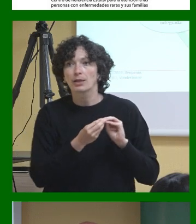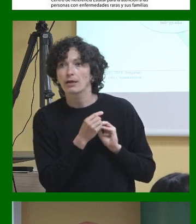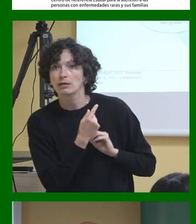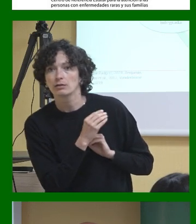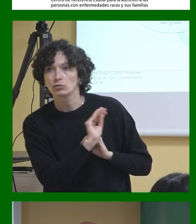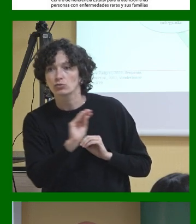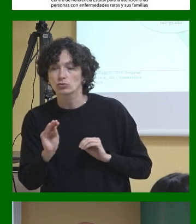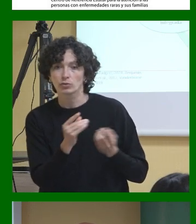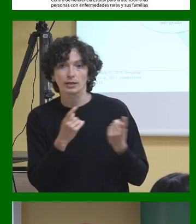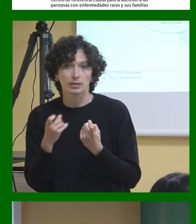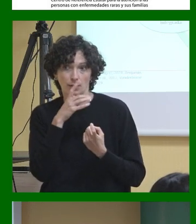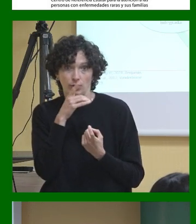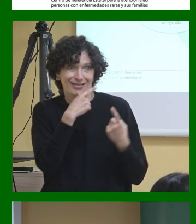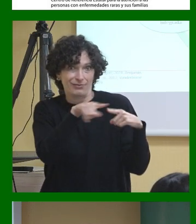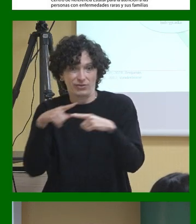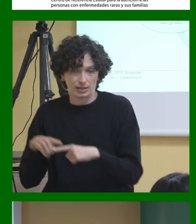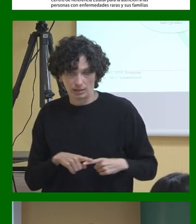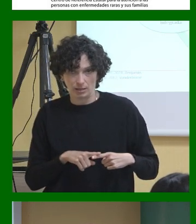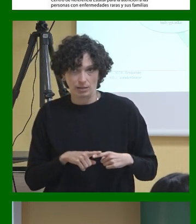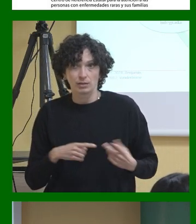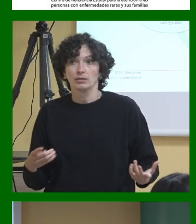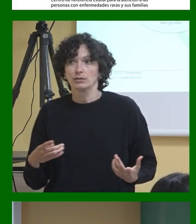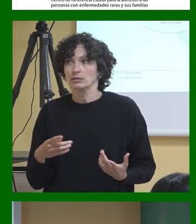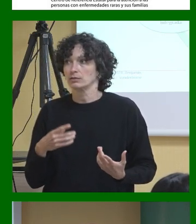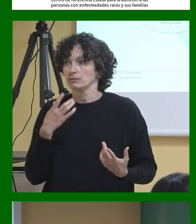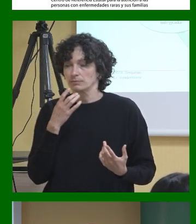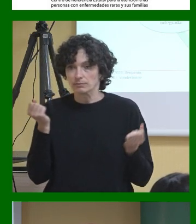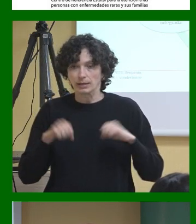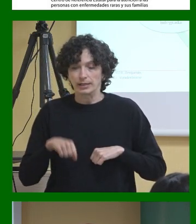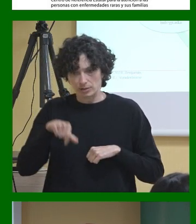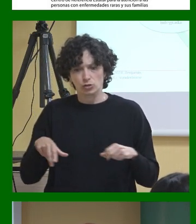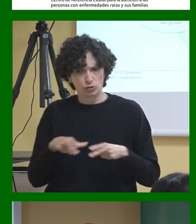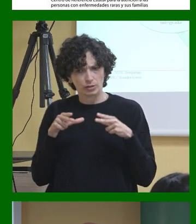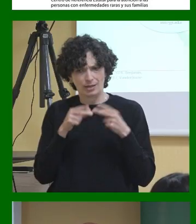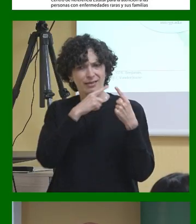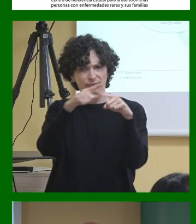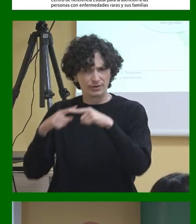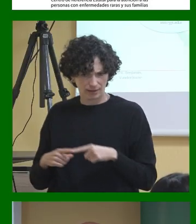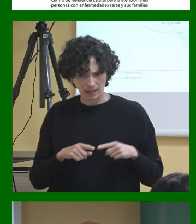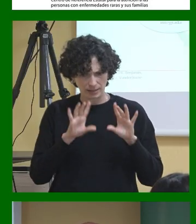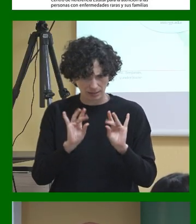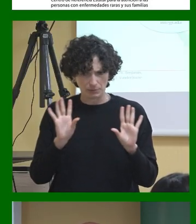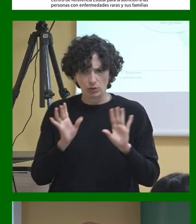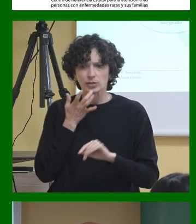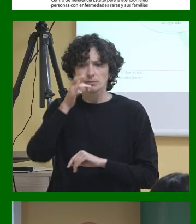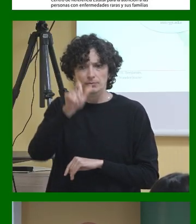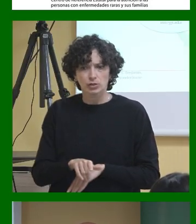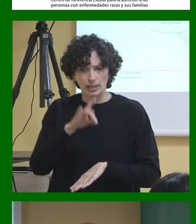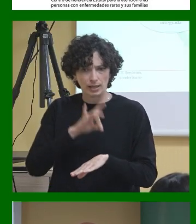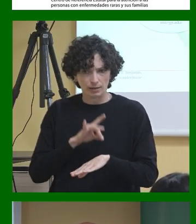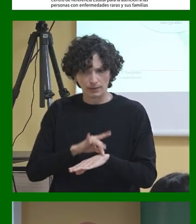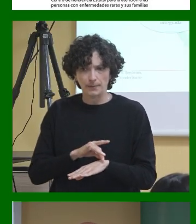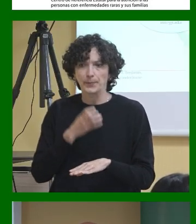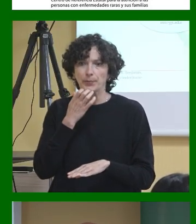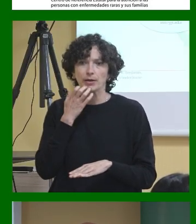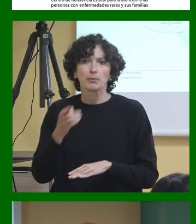diversidad. Y si queremos respetar la diversidad, y estamos en la sociedad de la diversidad, un enfermo que tiene una distrofia de